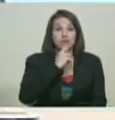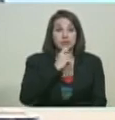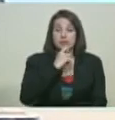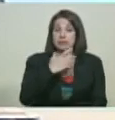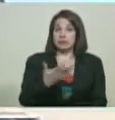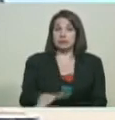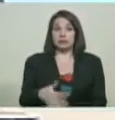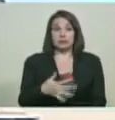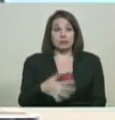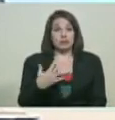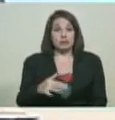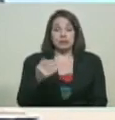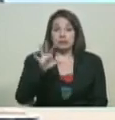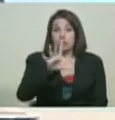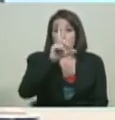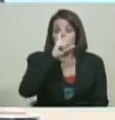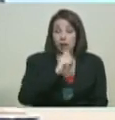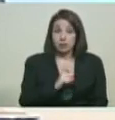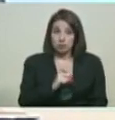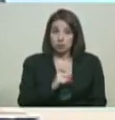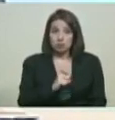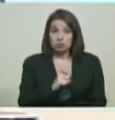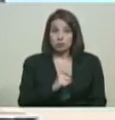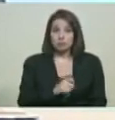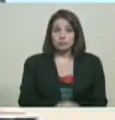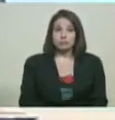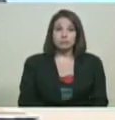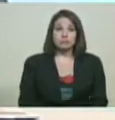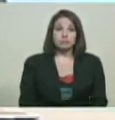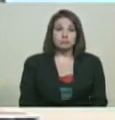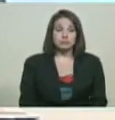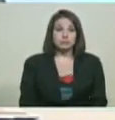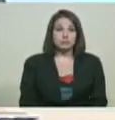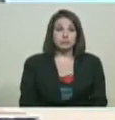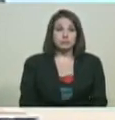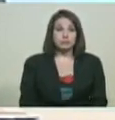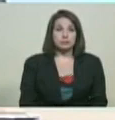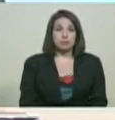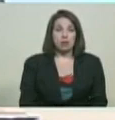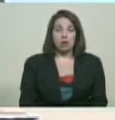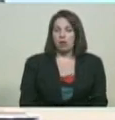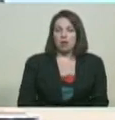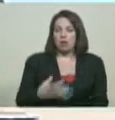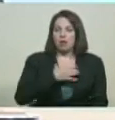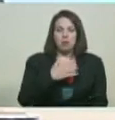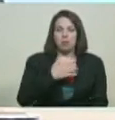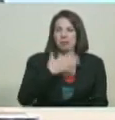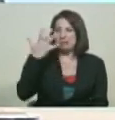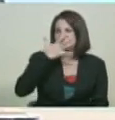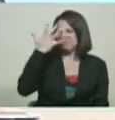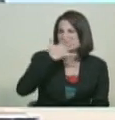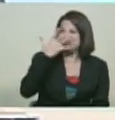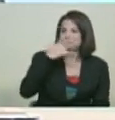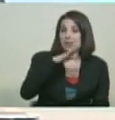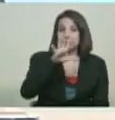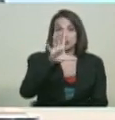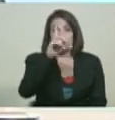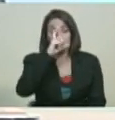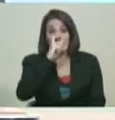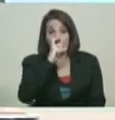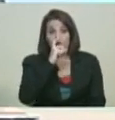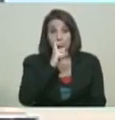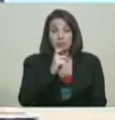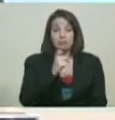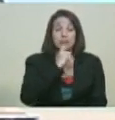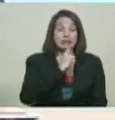de estos cinco años sin lugar a dudas nadie puede dudar de estos cinco años han sido los cinco